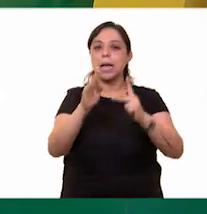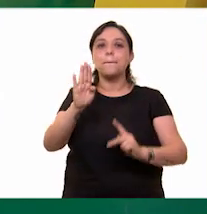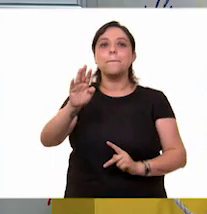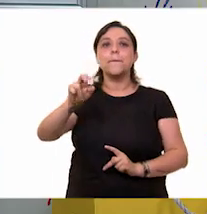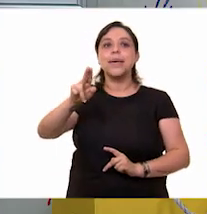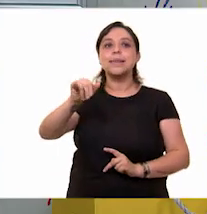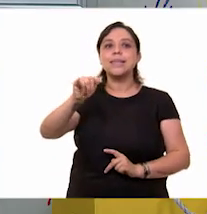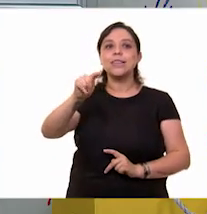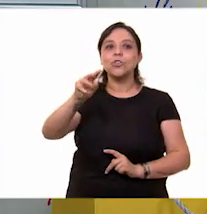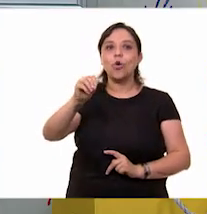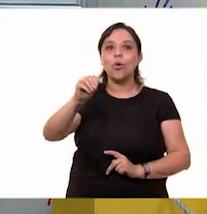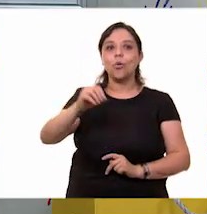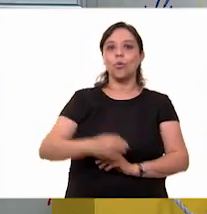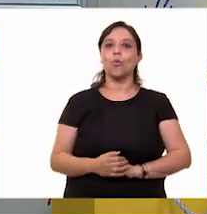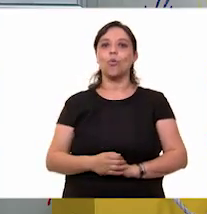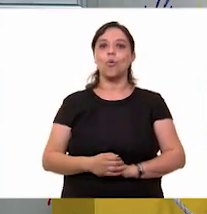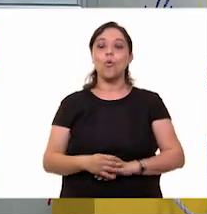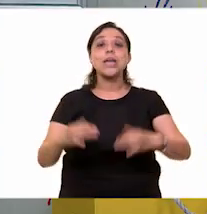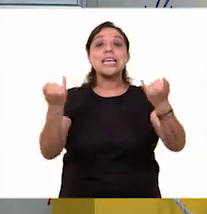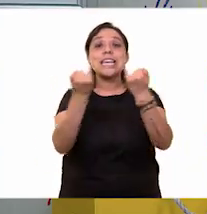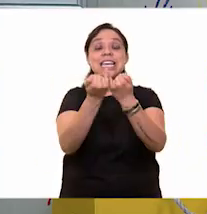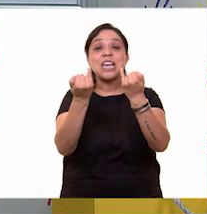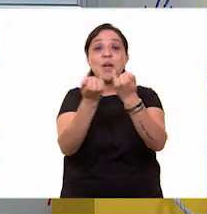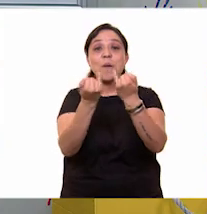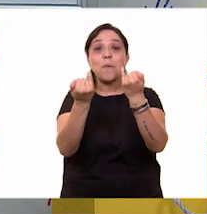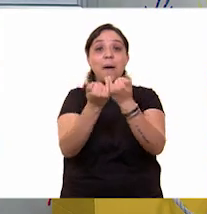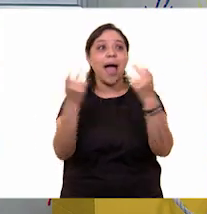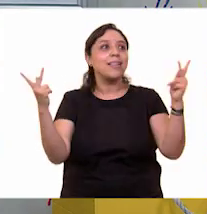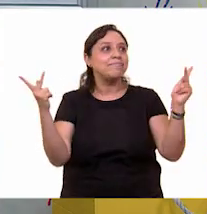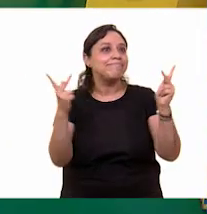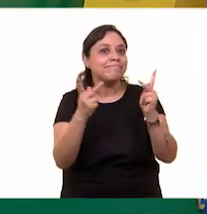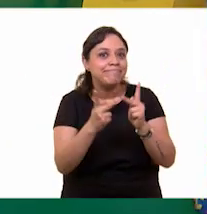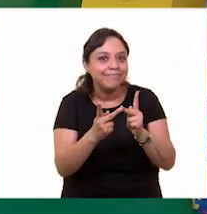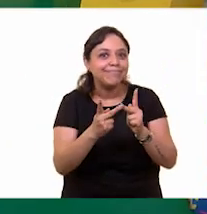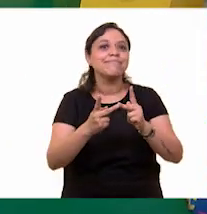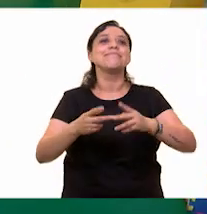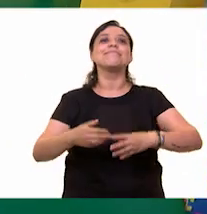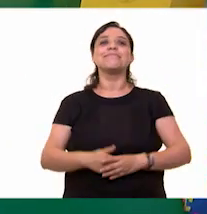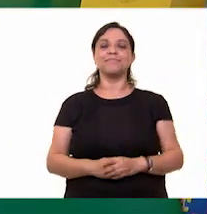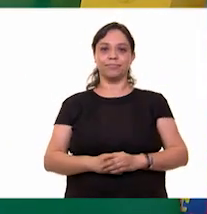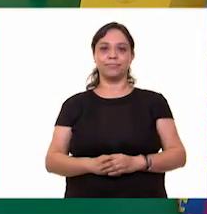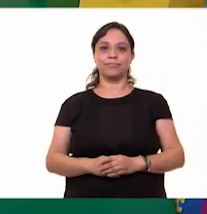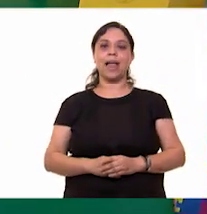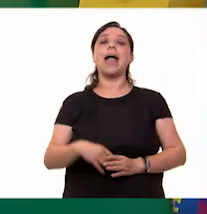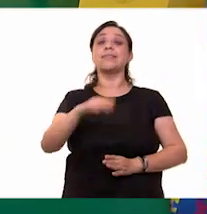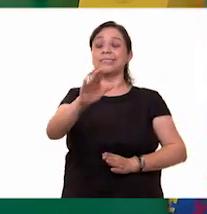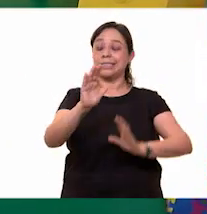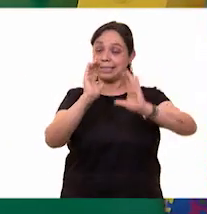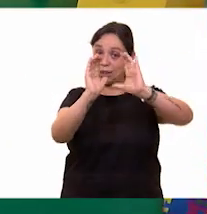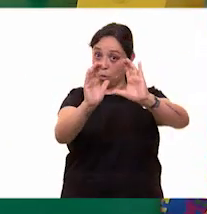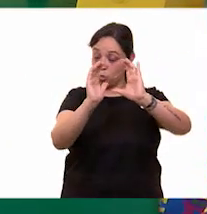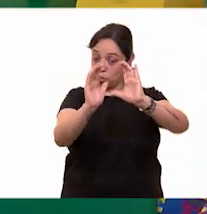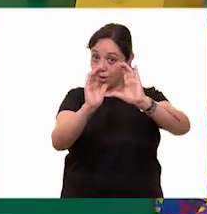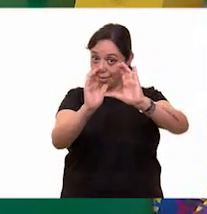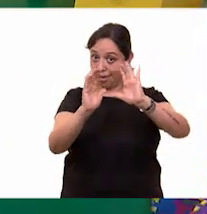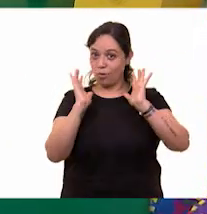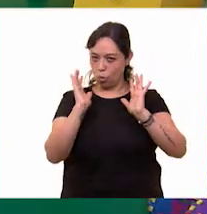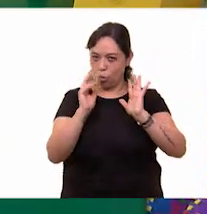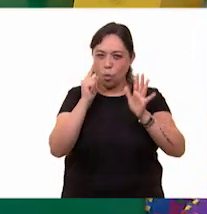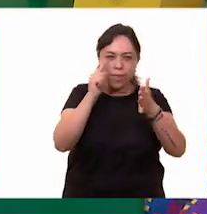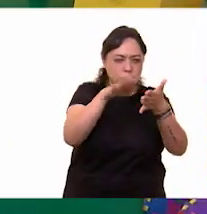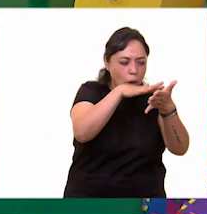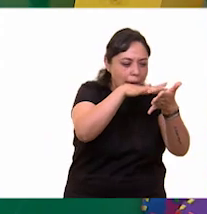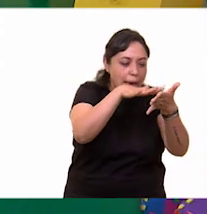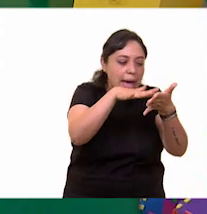También Benito hizo lo mismo que tú. Sí. Entonces hay que tener mucho cuidado cuando nosotros leamos